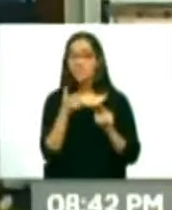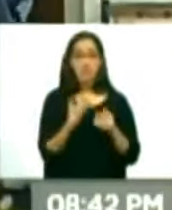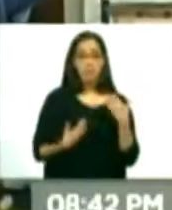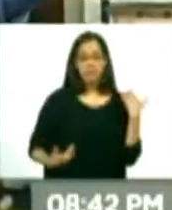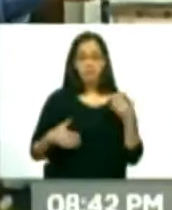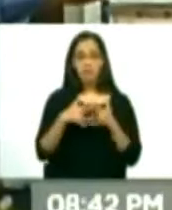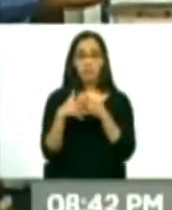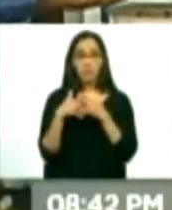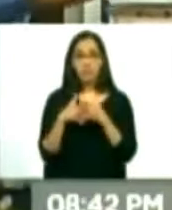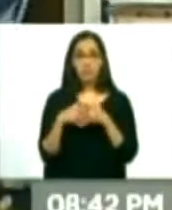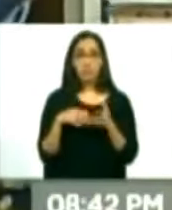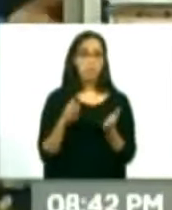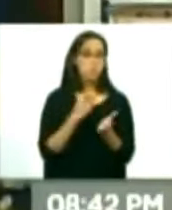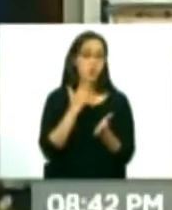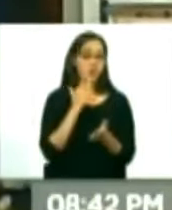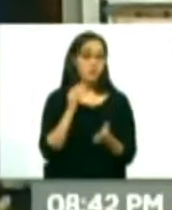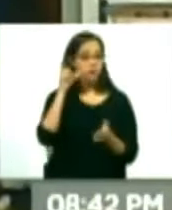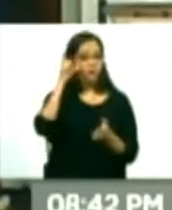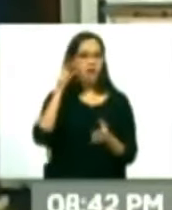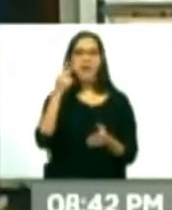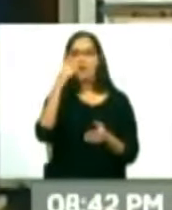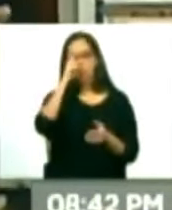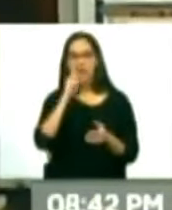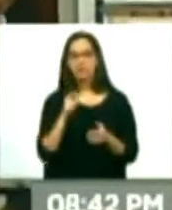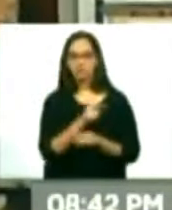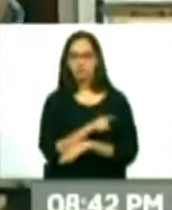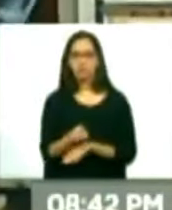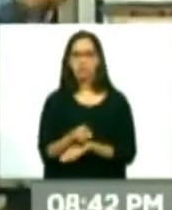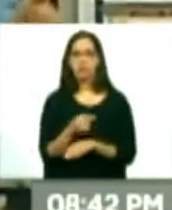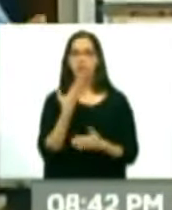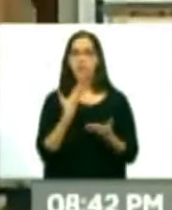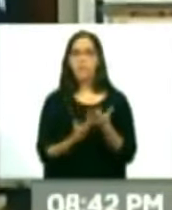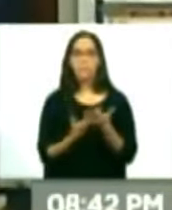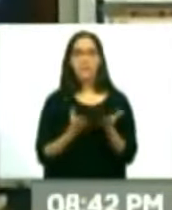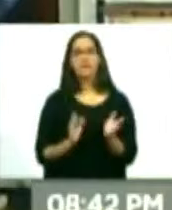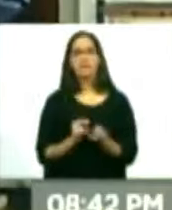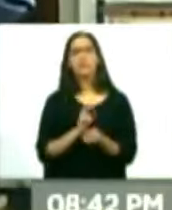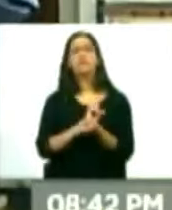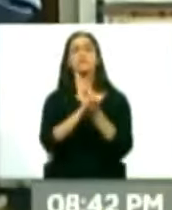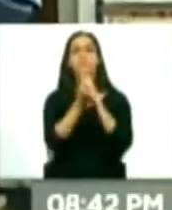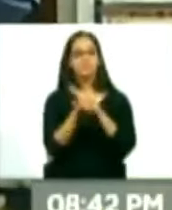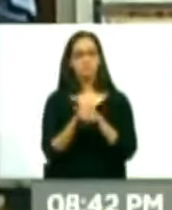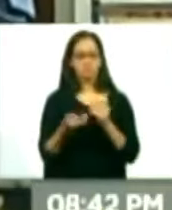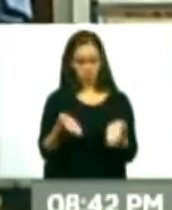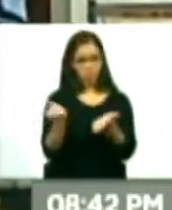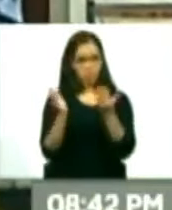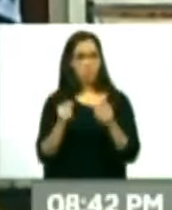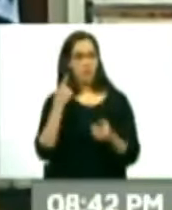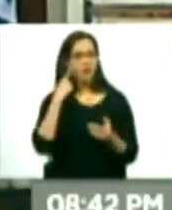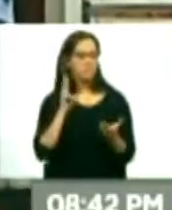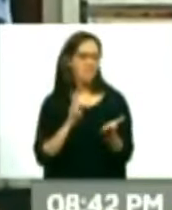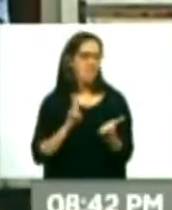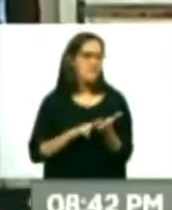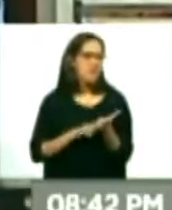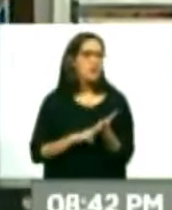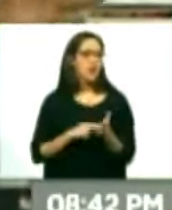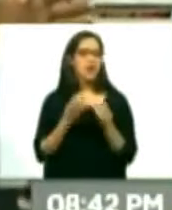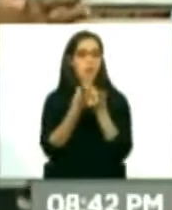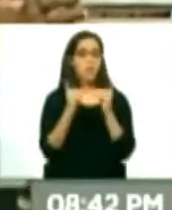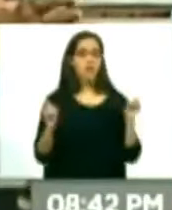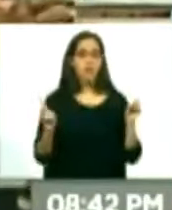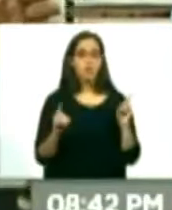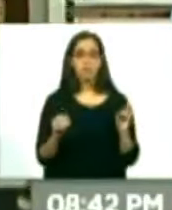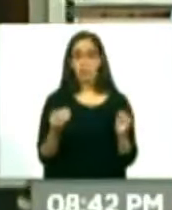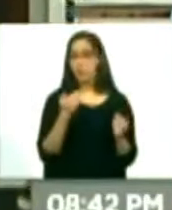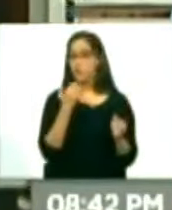Unidos y resulta que sea él, a los 2 años de su mandato pida ser sometido a un referéndum revocatorio. Para ver si es verdad que la democracia, lo que es igual